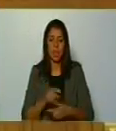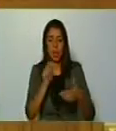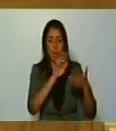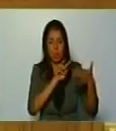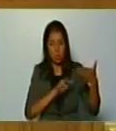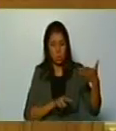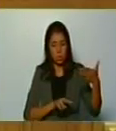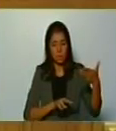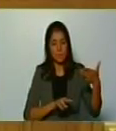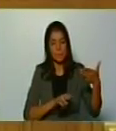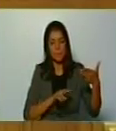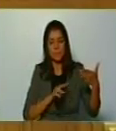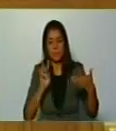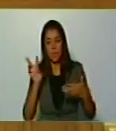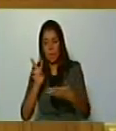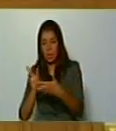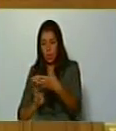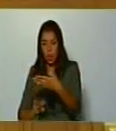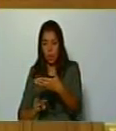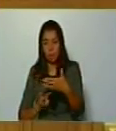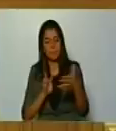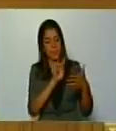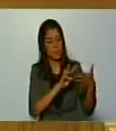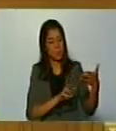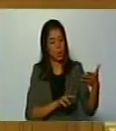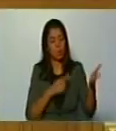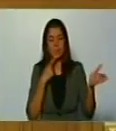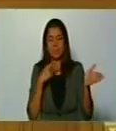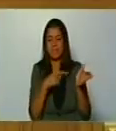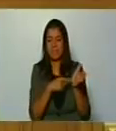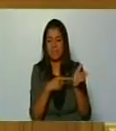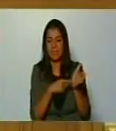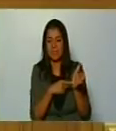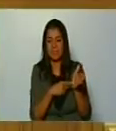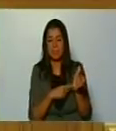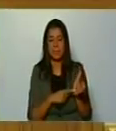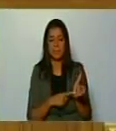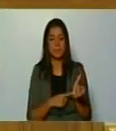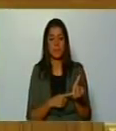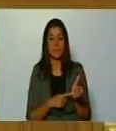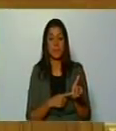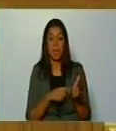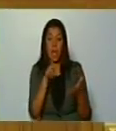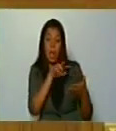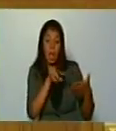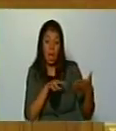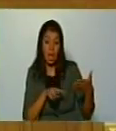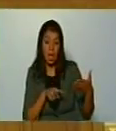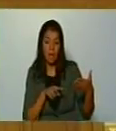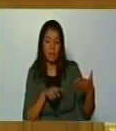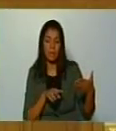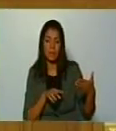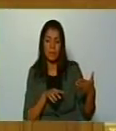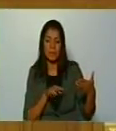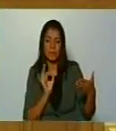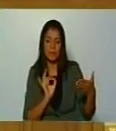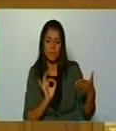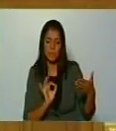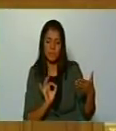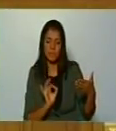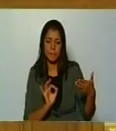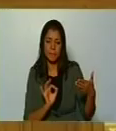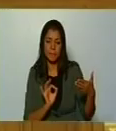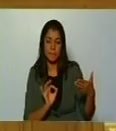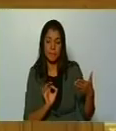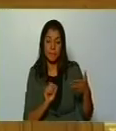Uno, donde refiere lo siguiente. Voy a leer textualmente. Y aquí se